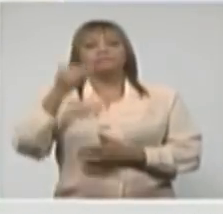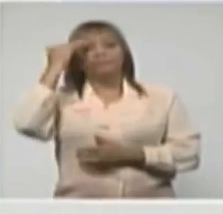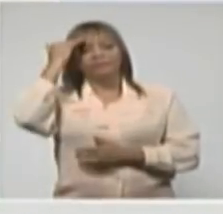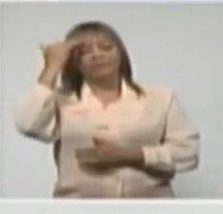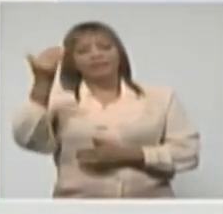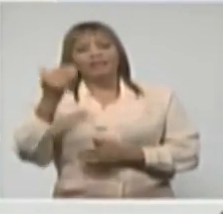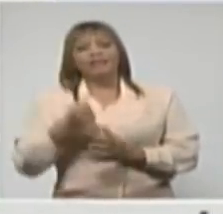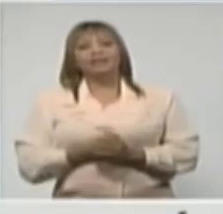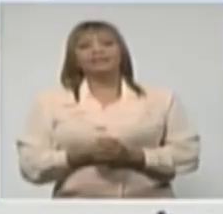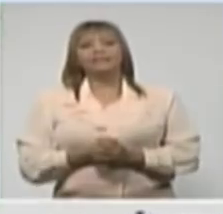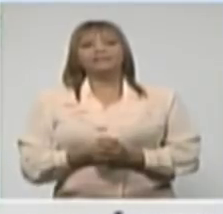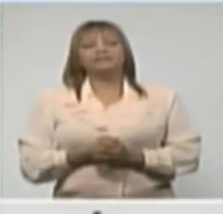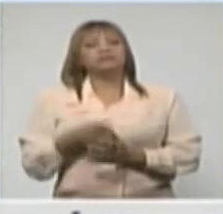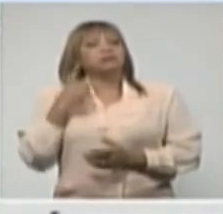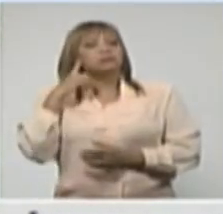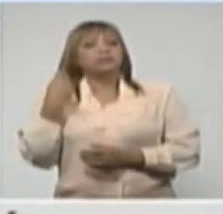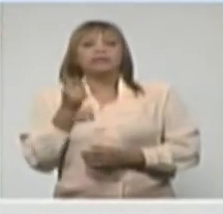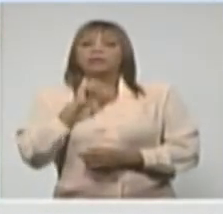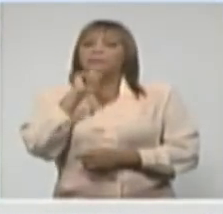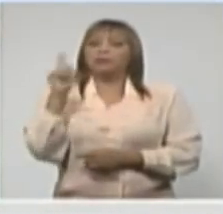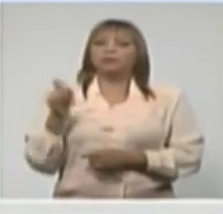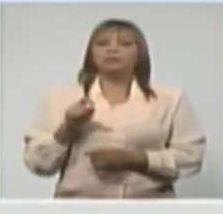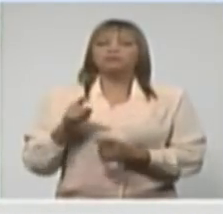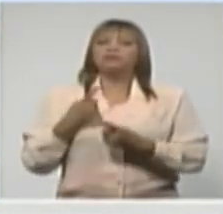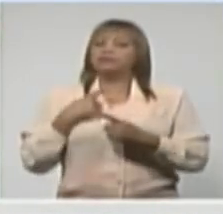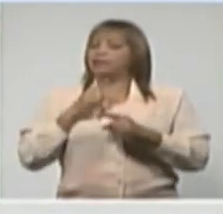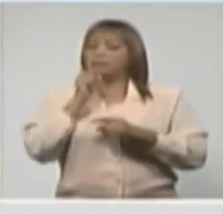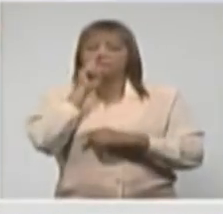si queda alguna pregunta. Por mi parte también hemos terminado, doctor.